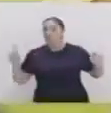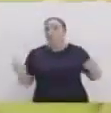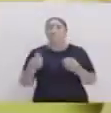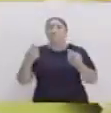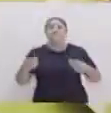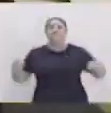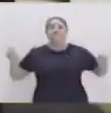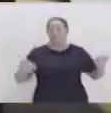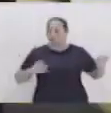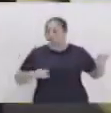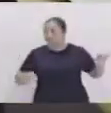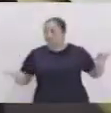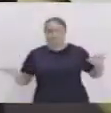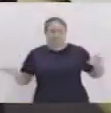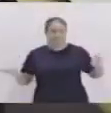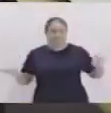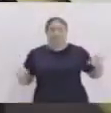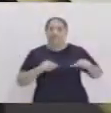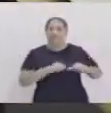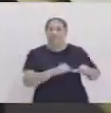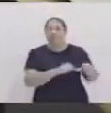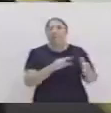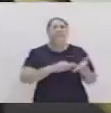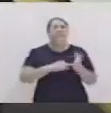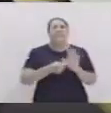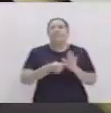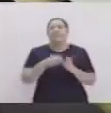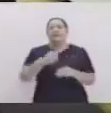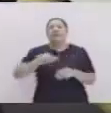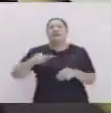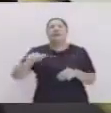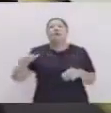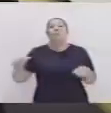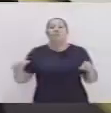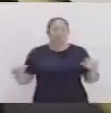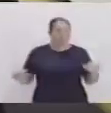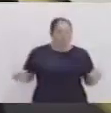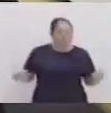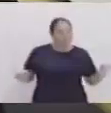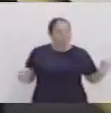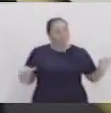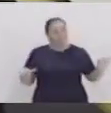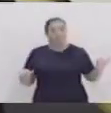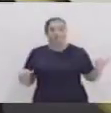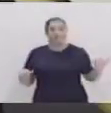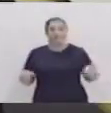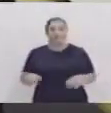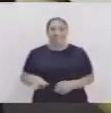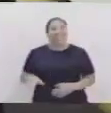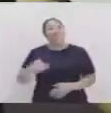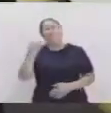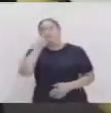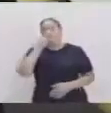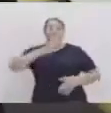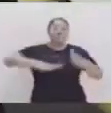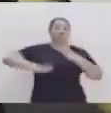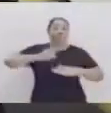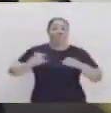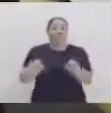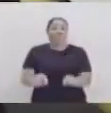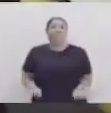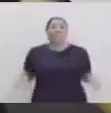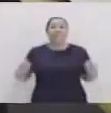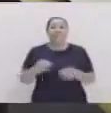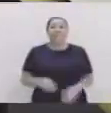Y esta es la quietud del agua. Entonces uno logra ver. Y luego en los patitos de Amatitlán pues es muy gracioso y con